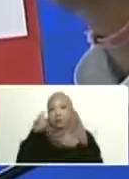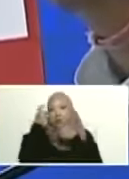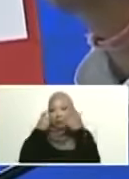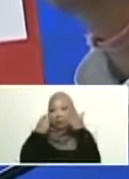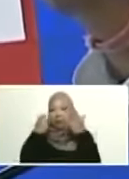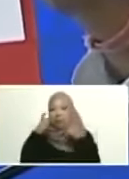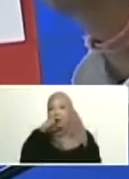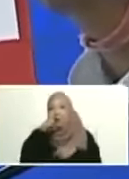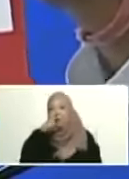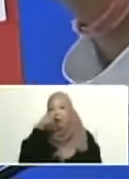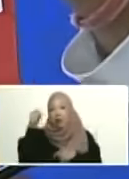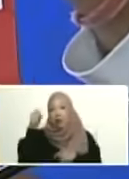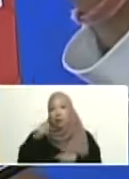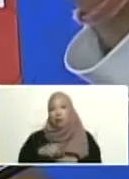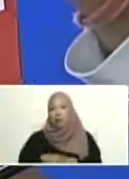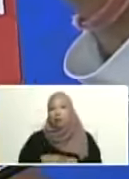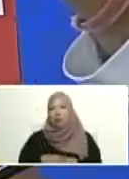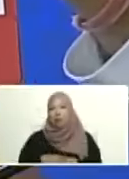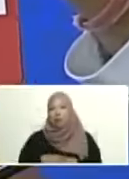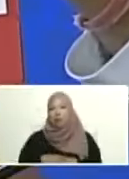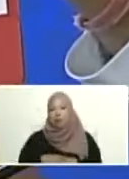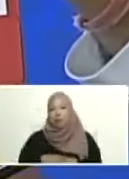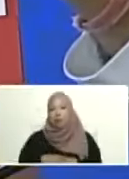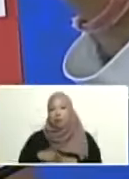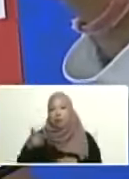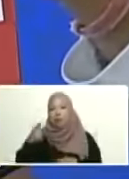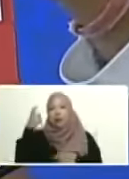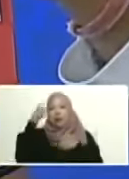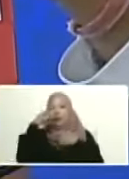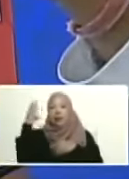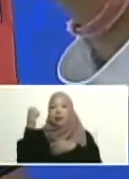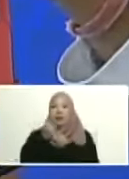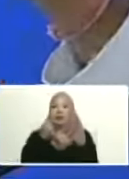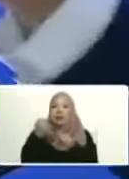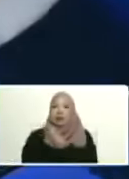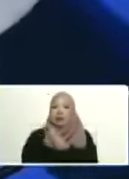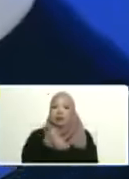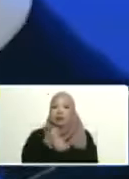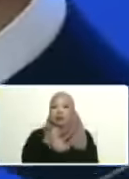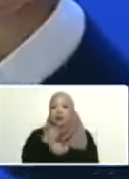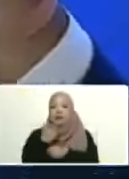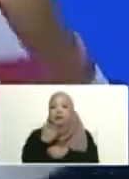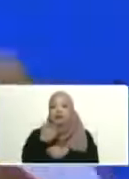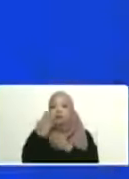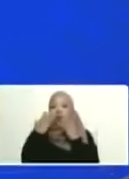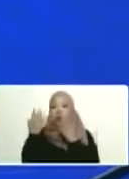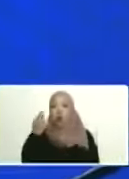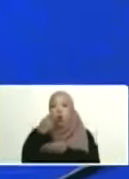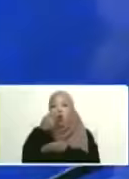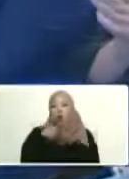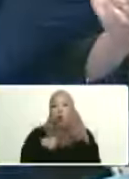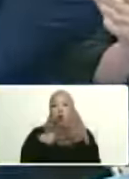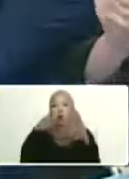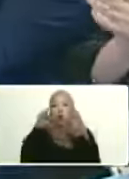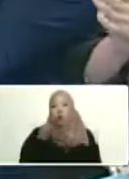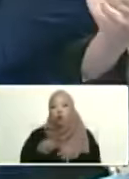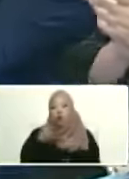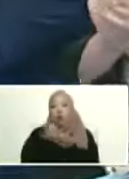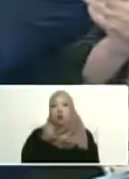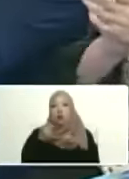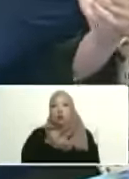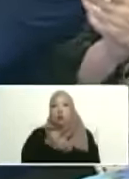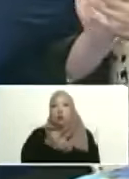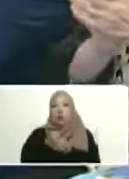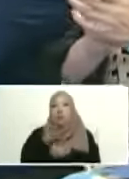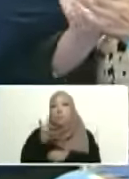Firma de Maduro. Y la firma de la canciller Caroline Rodríguez. Documento oficial entre